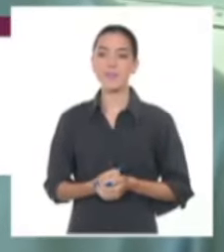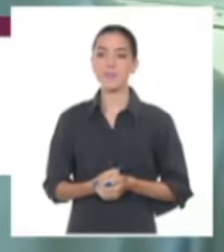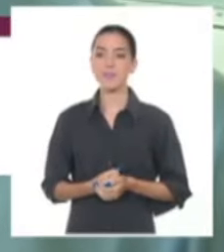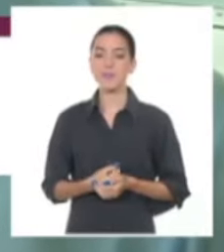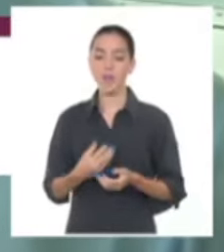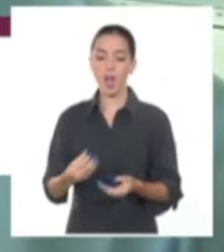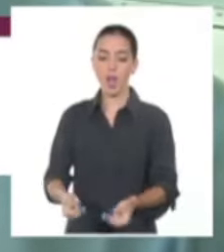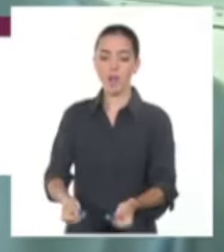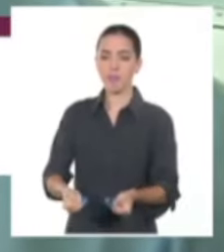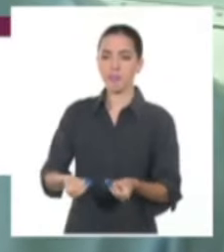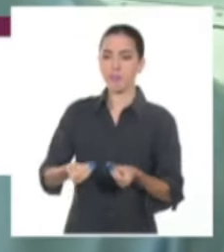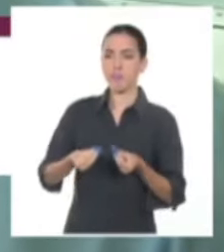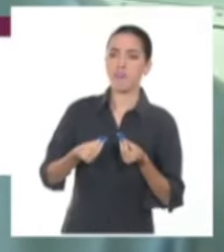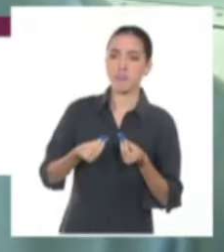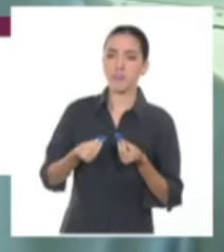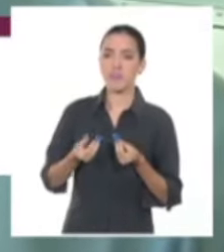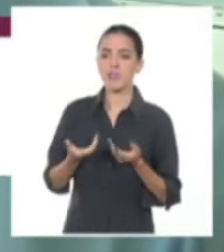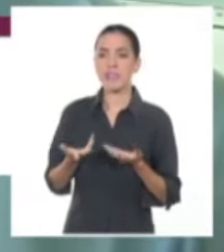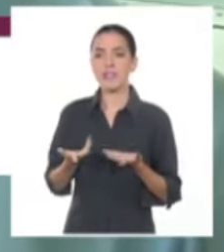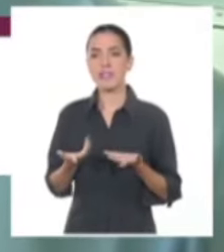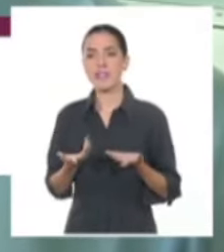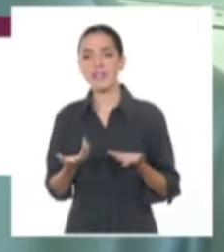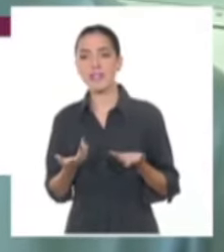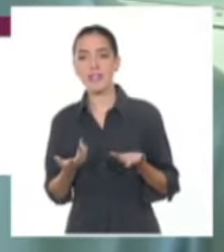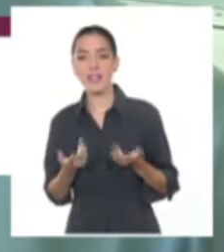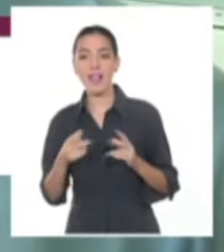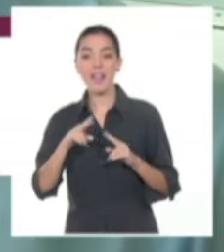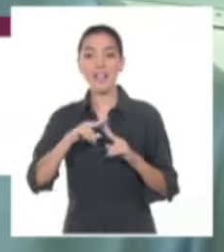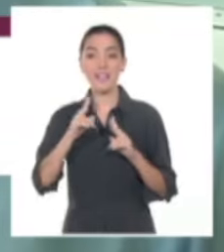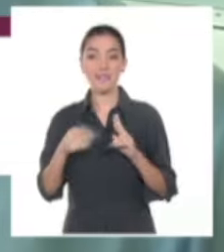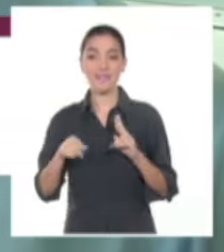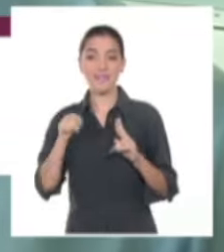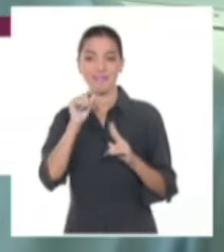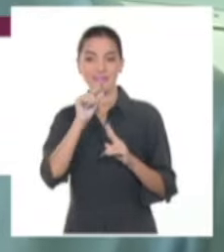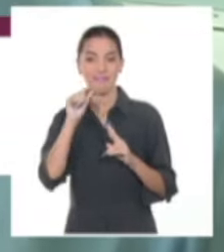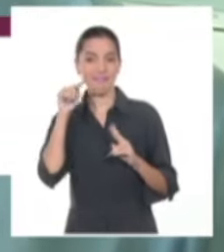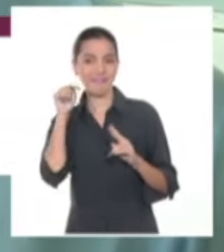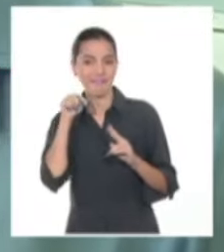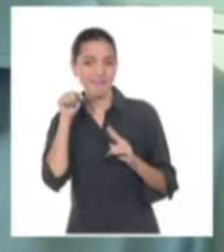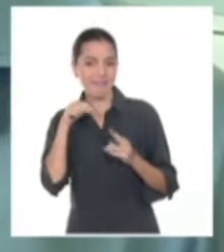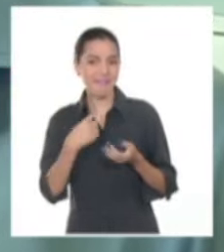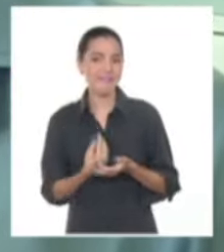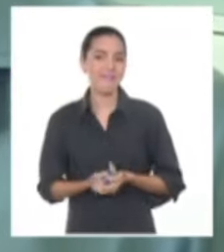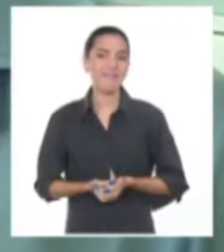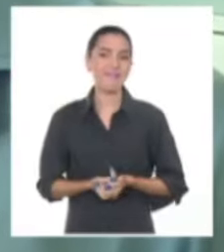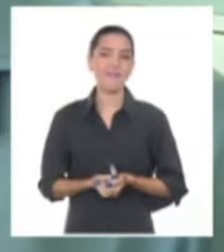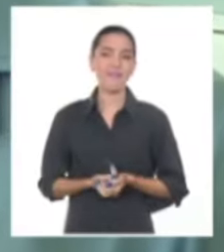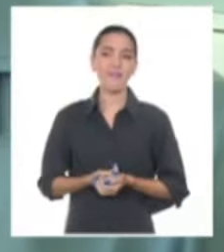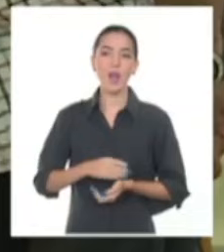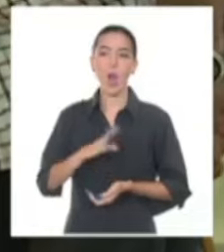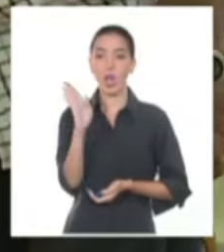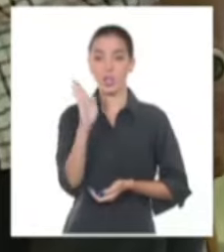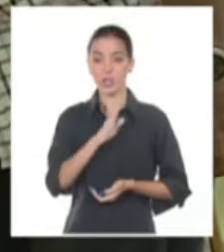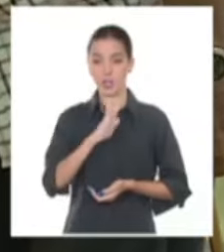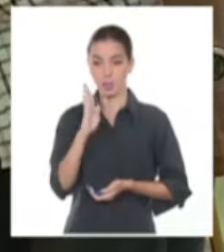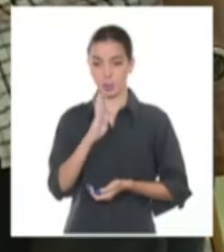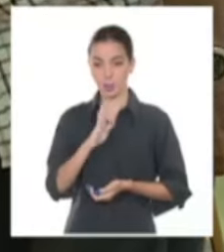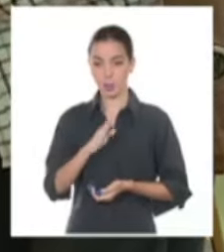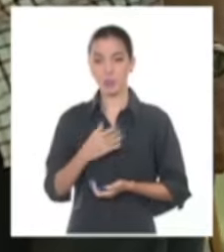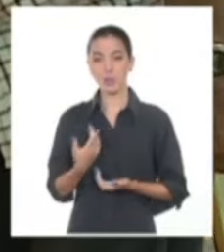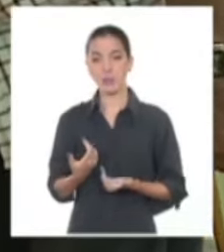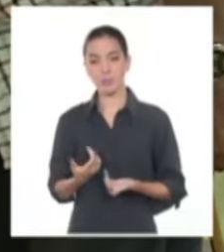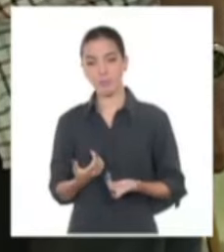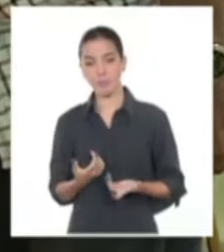me intereso por el asunto de geografía y ya después comienzo la trayectoria aquí con el entrenador Jorge en el concurso. La